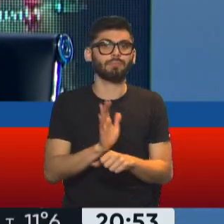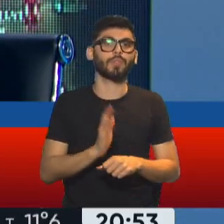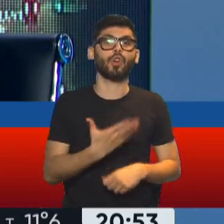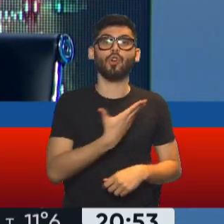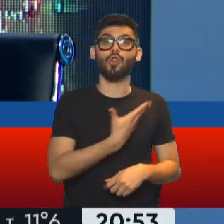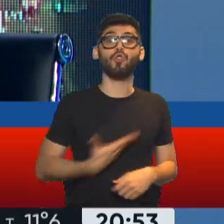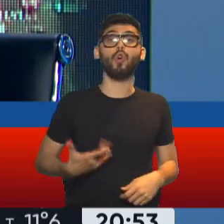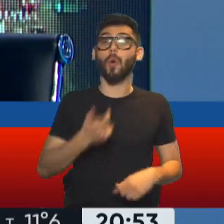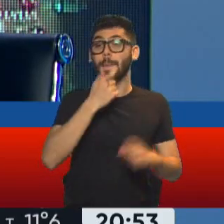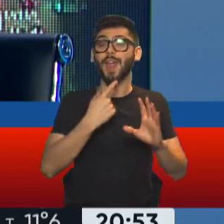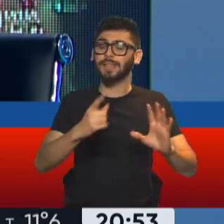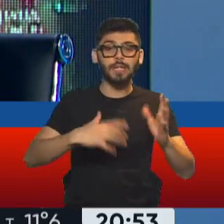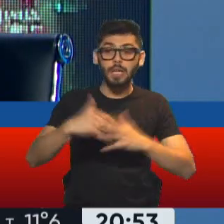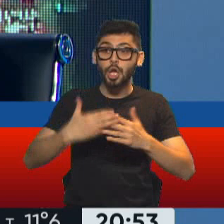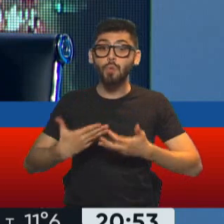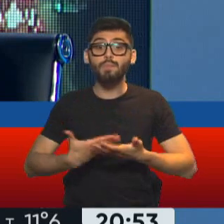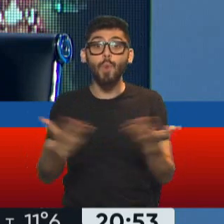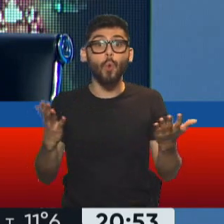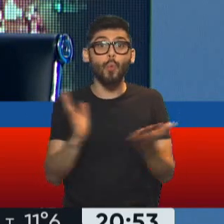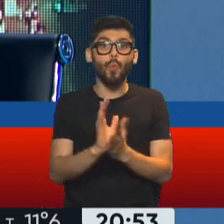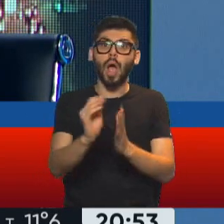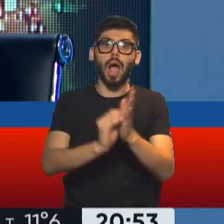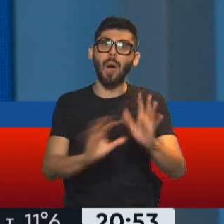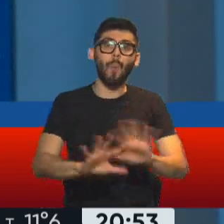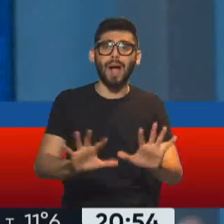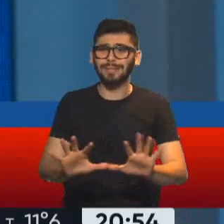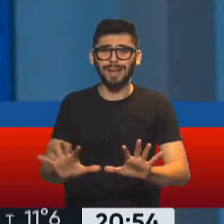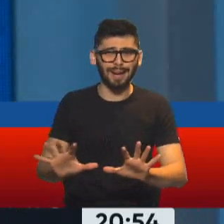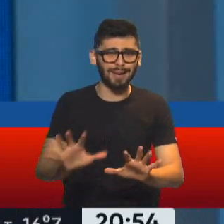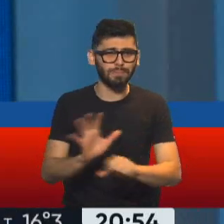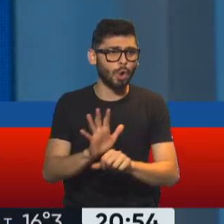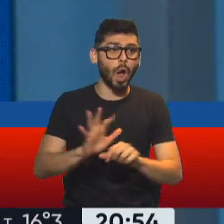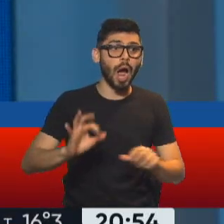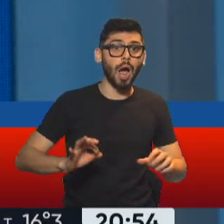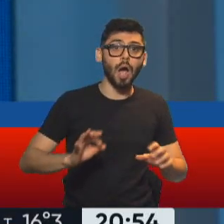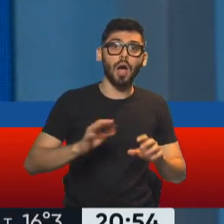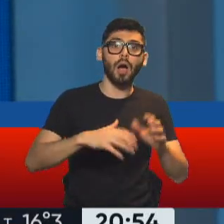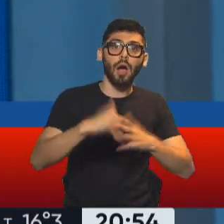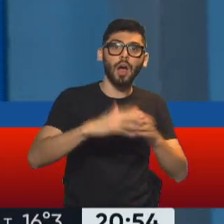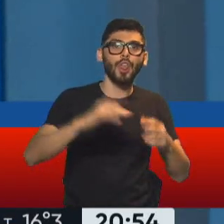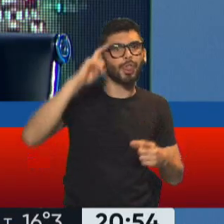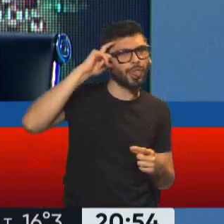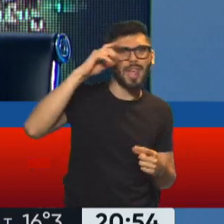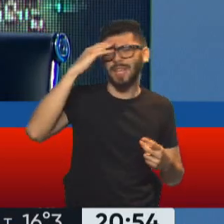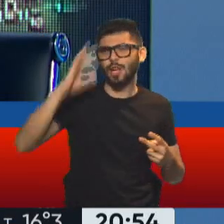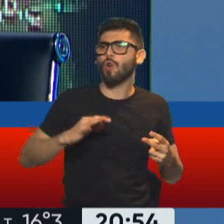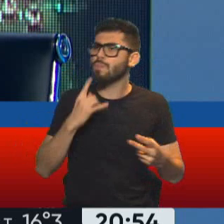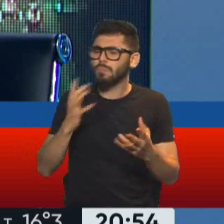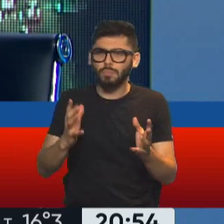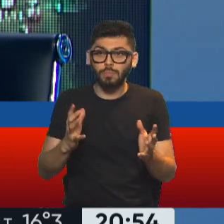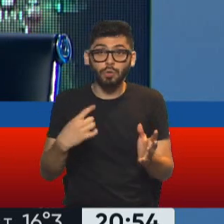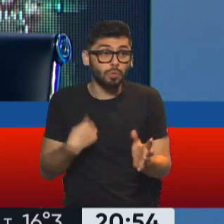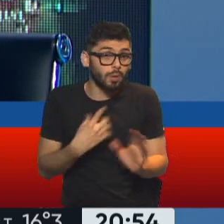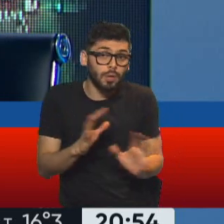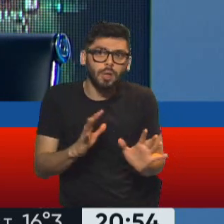pública, que no haya más obras en un listado de frustraciones, esas obras que están 10 o 15 años, no importa quién empezó la obra, no importa